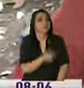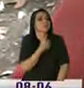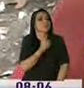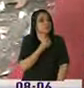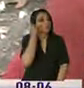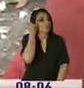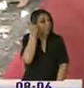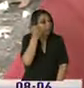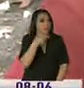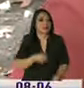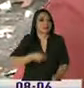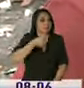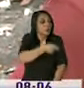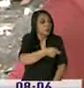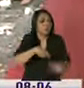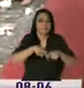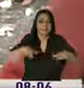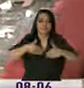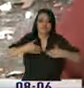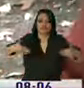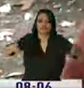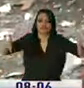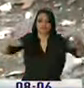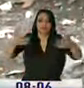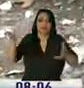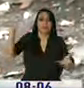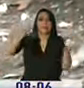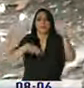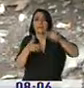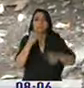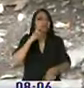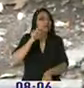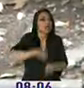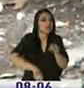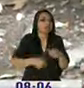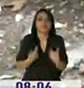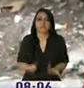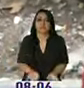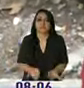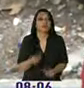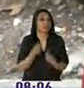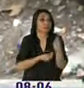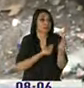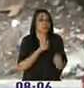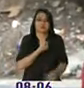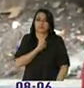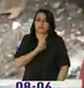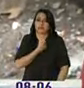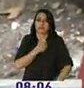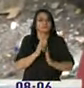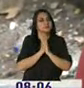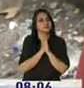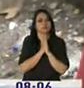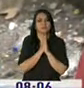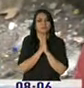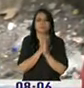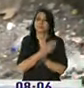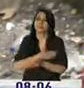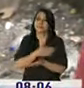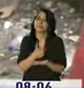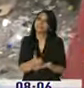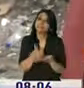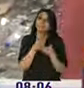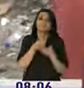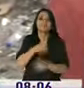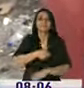hecho con palitos, con tablitas, pero ya se nos están deteriorando, ya no vale. Entonces nosotros pedimos de la manera comedida que se dé ya